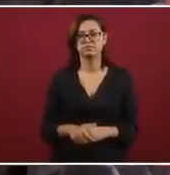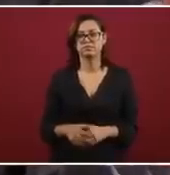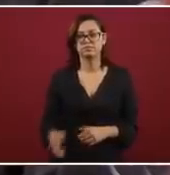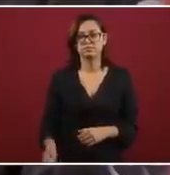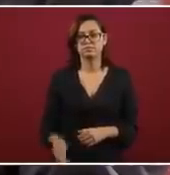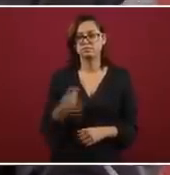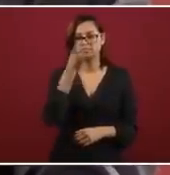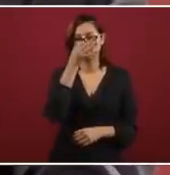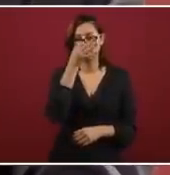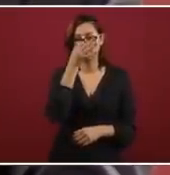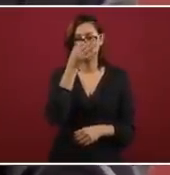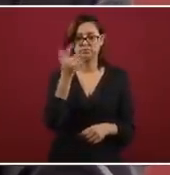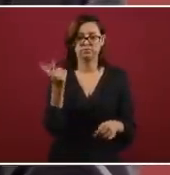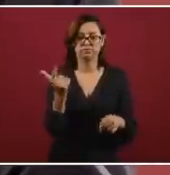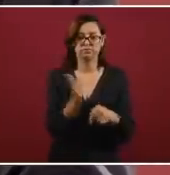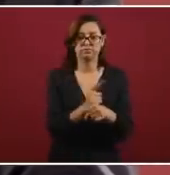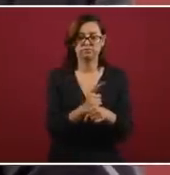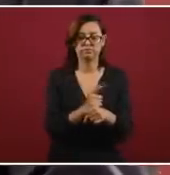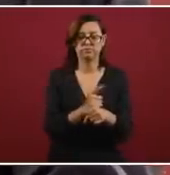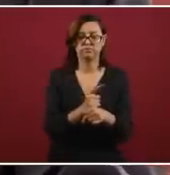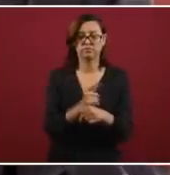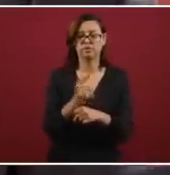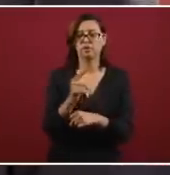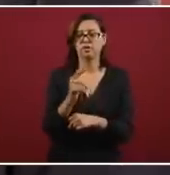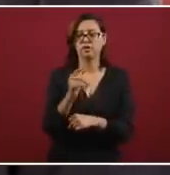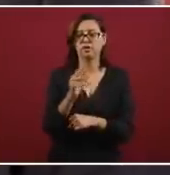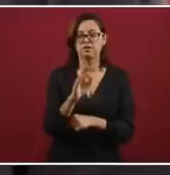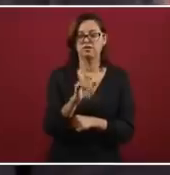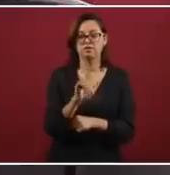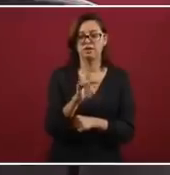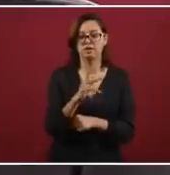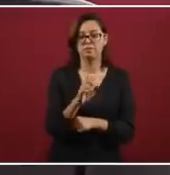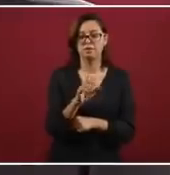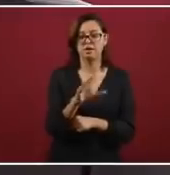el licenciado Felipe Calderón.